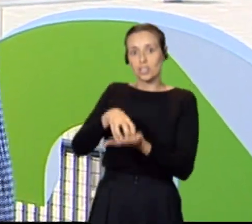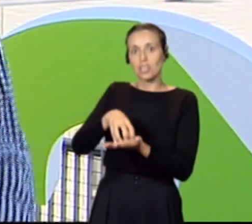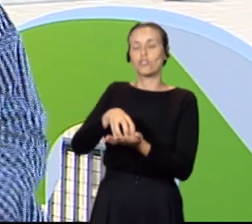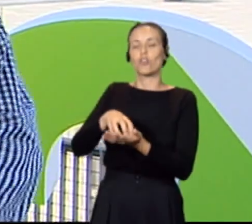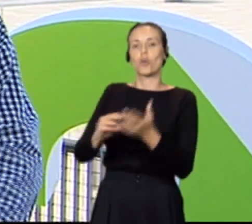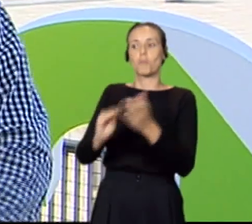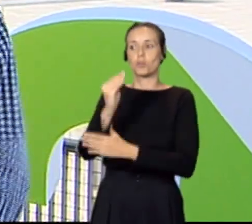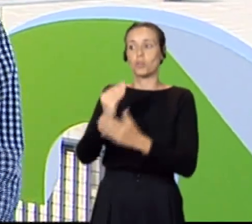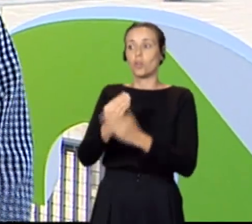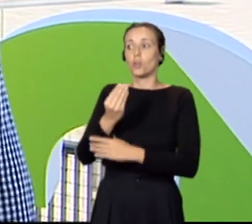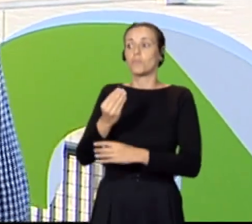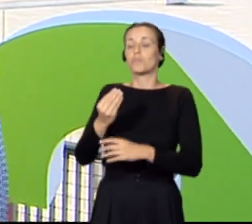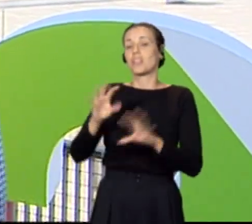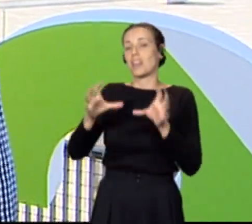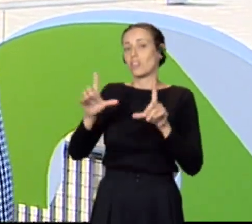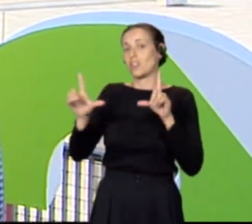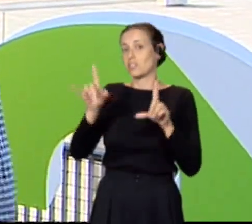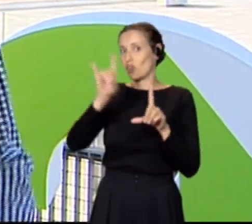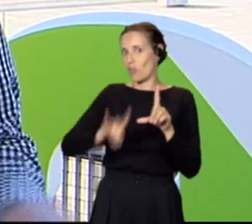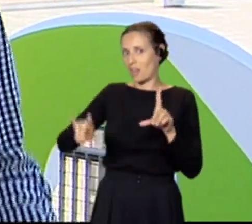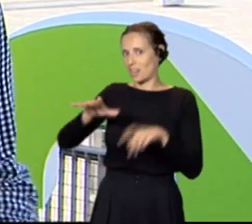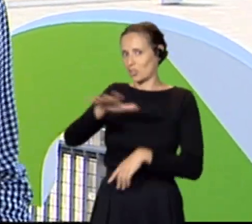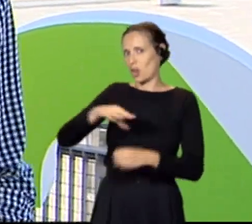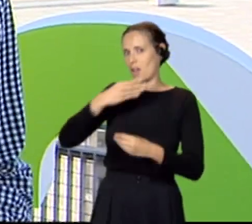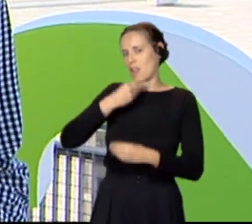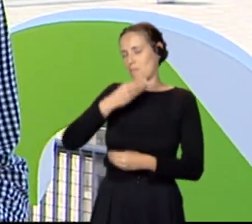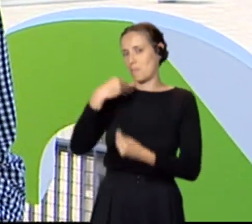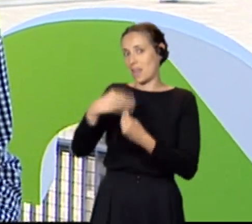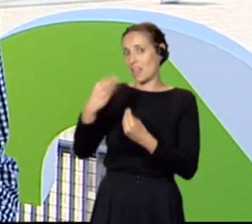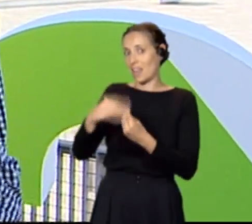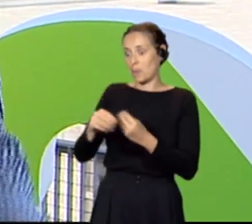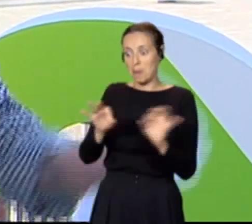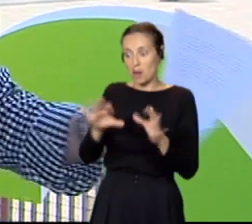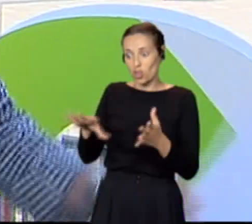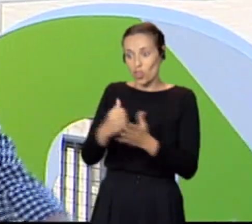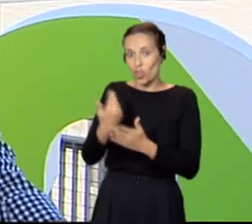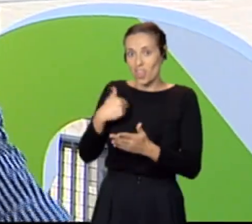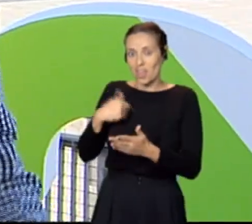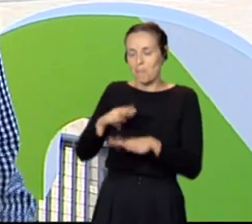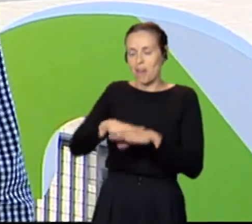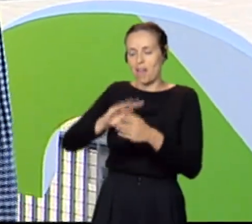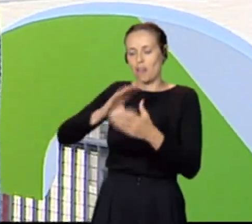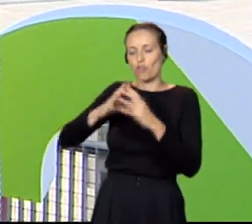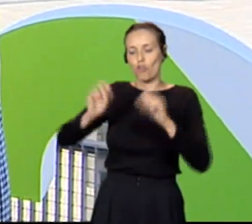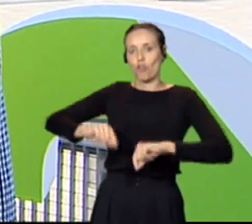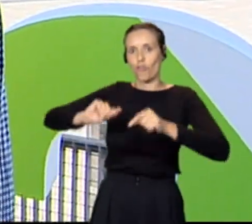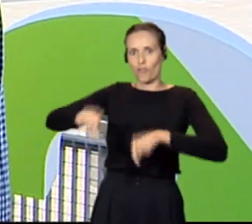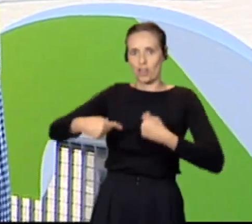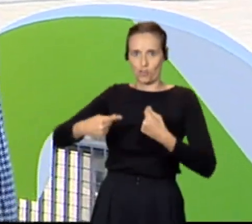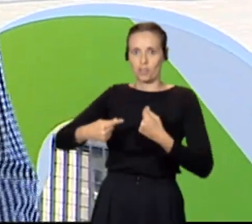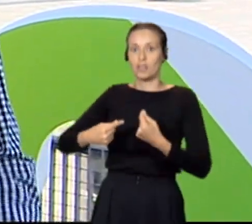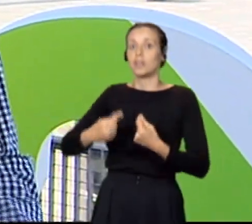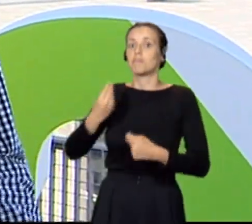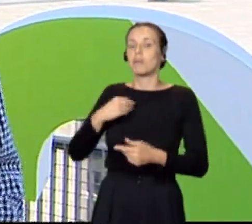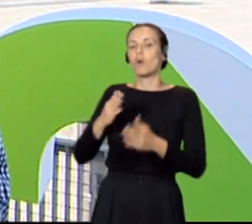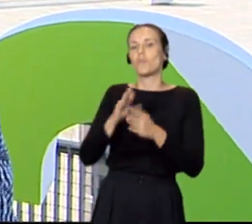radio televisión pública de Canarias en la en Las Palmas de Gran canaria para la firma de ese convenio está la administradora general de radio